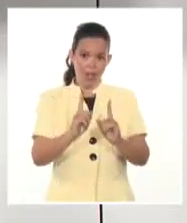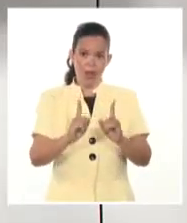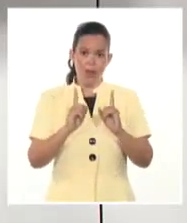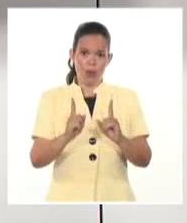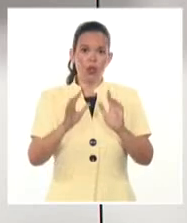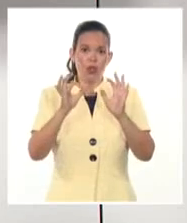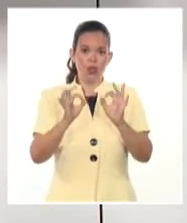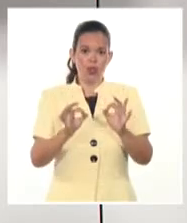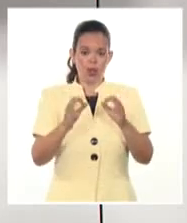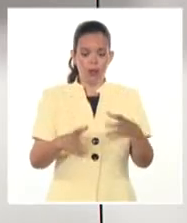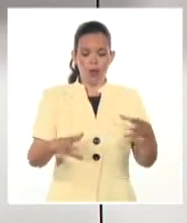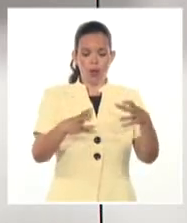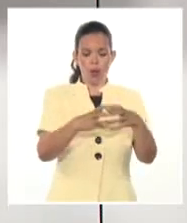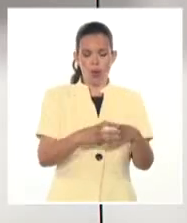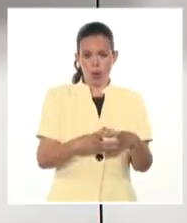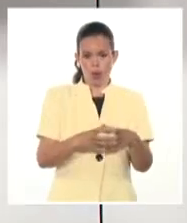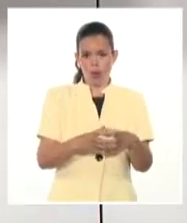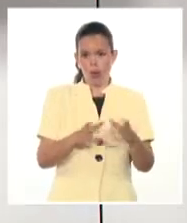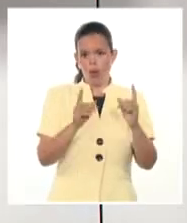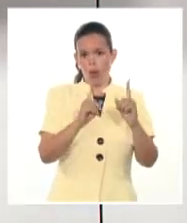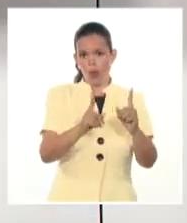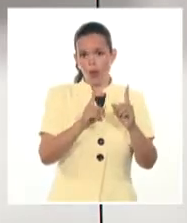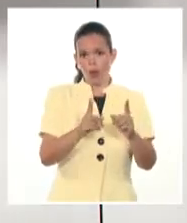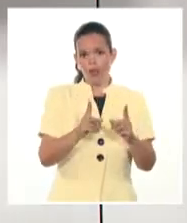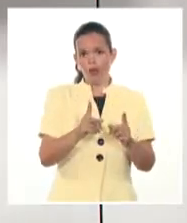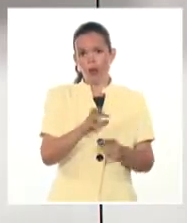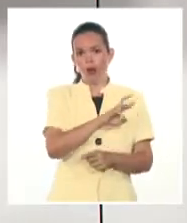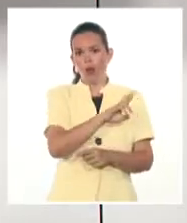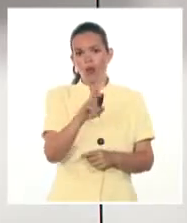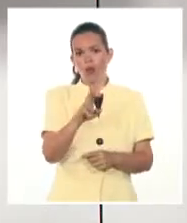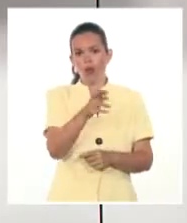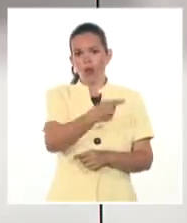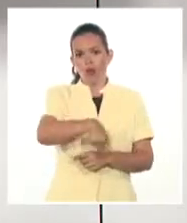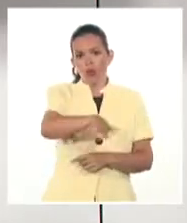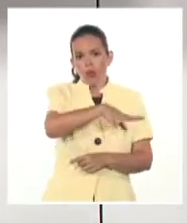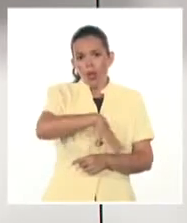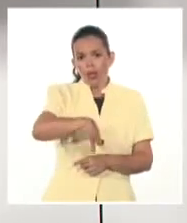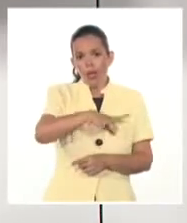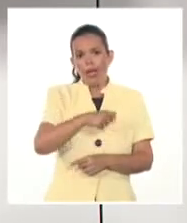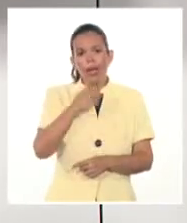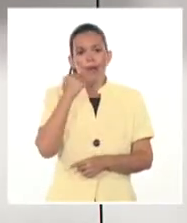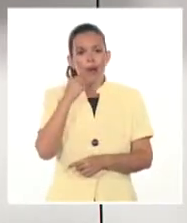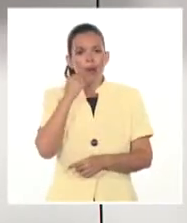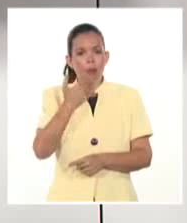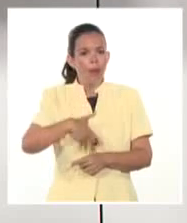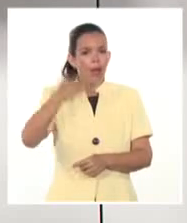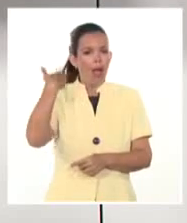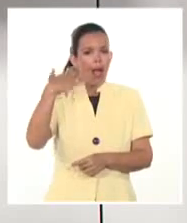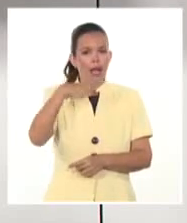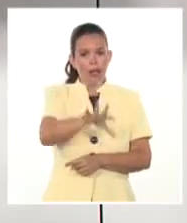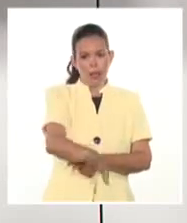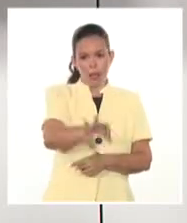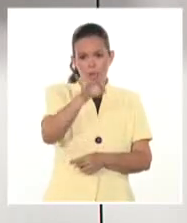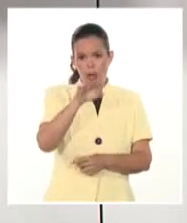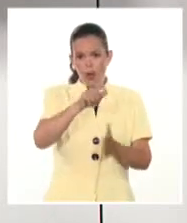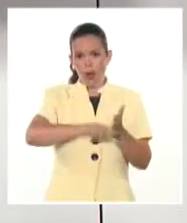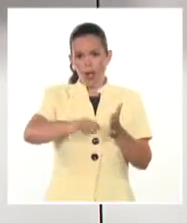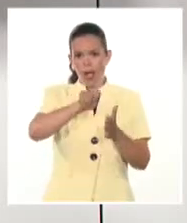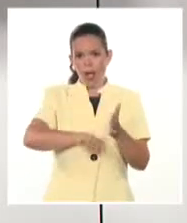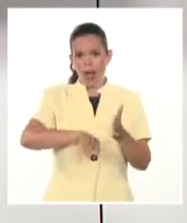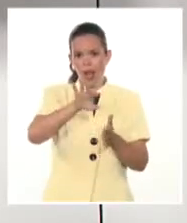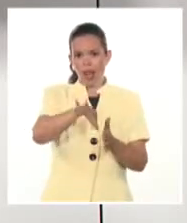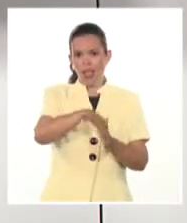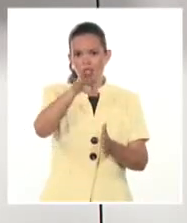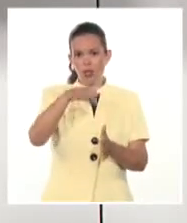Movimiento Revolución Ciudadana es el mejor posicionado porque fue el más votado en las elecciones seccionales pasadas, ganando 9